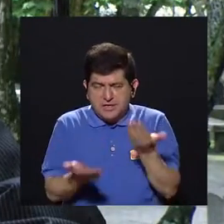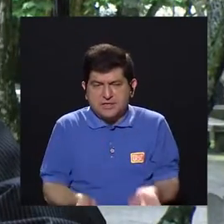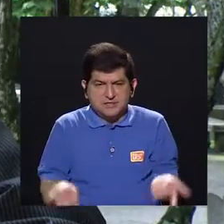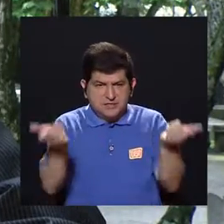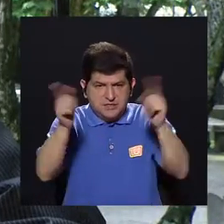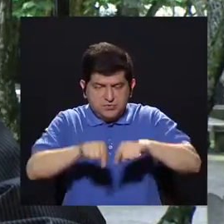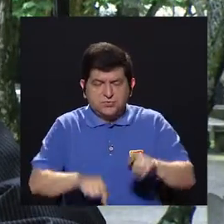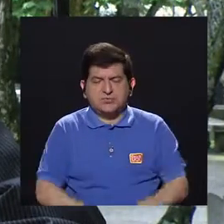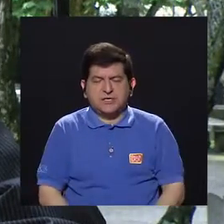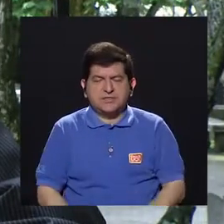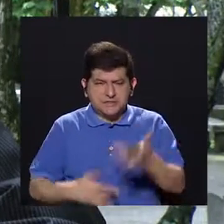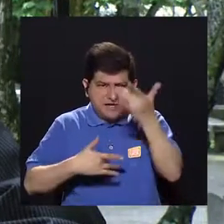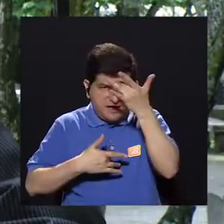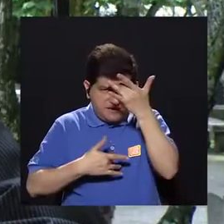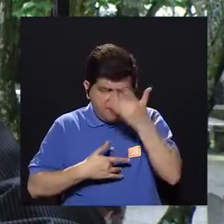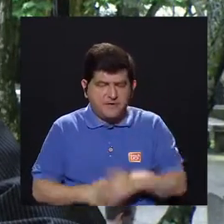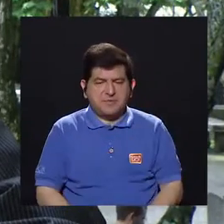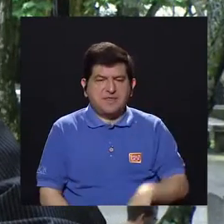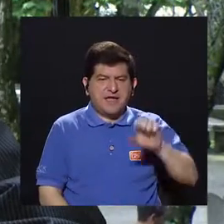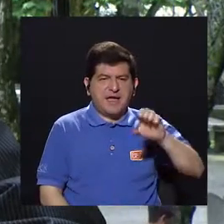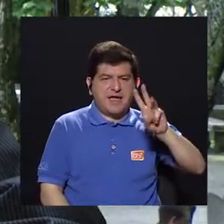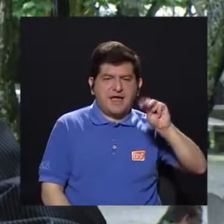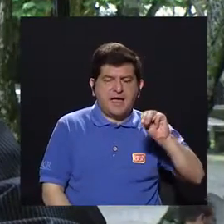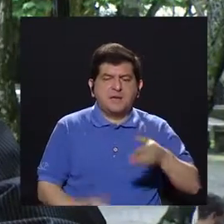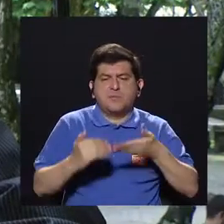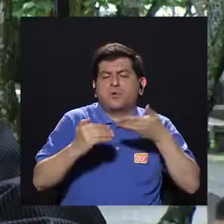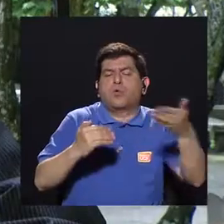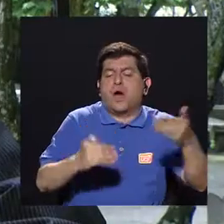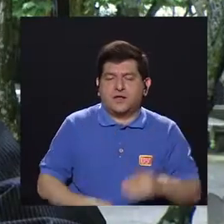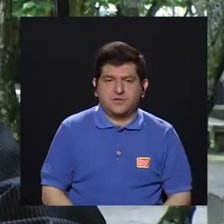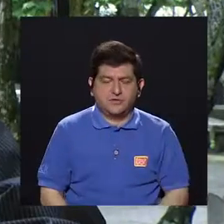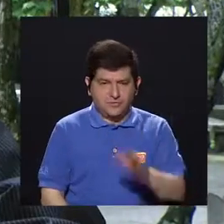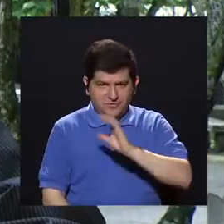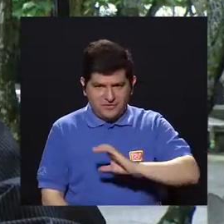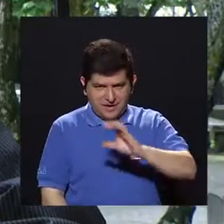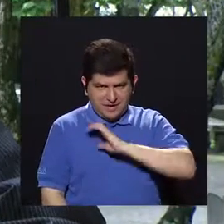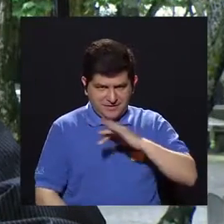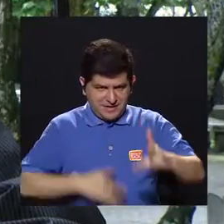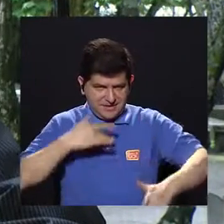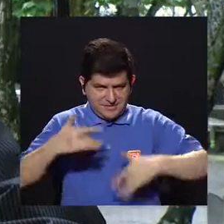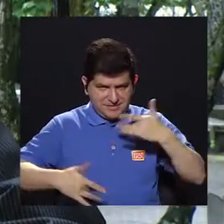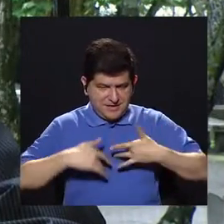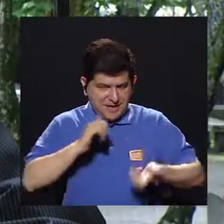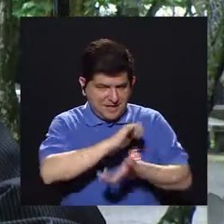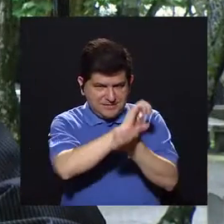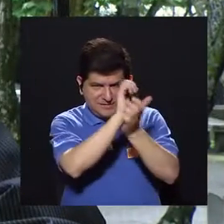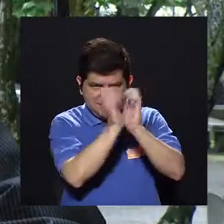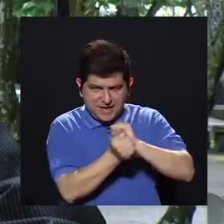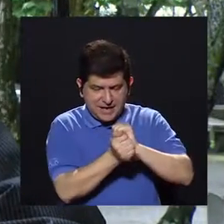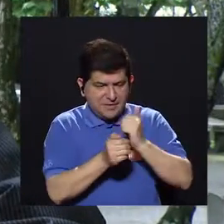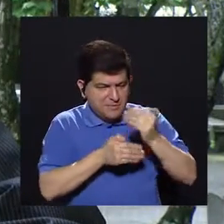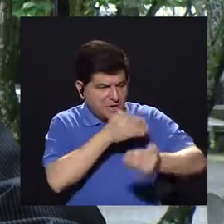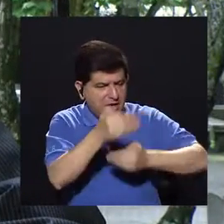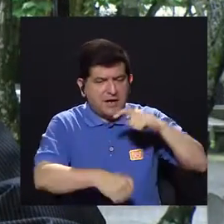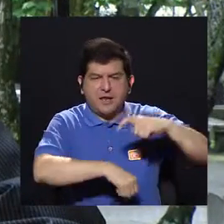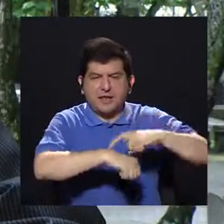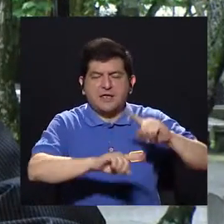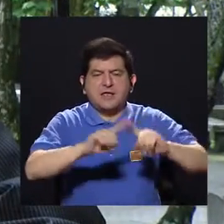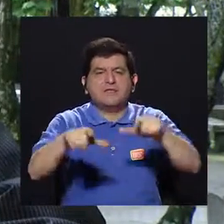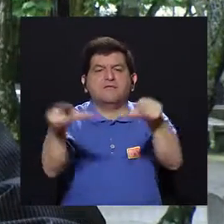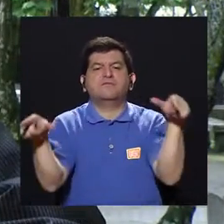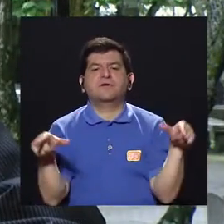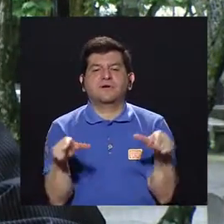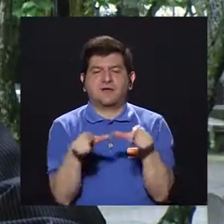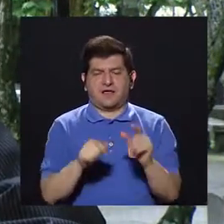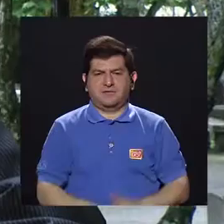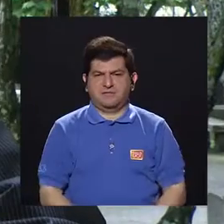nos está dando una esclerosis múltiple? Bueno, una de las características son lo que llamamos síntomas que cambian en el tiempo y en